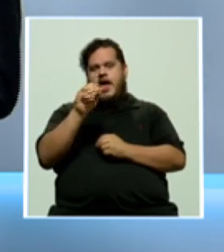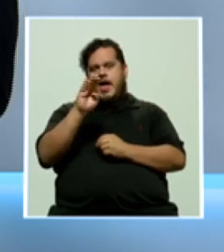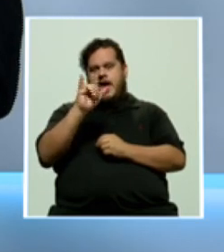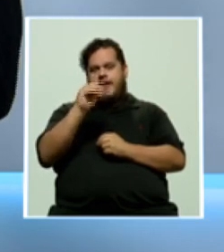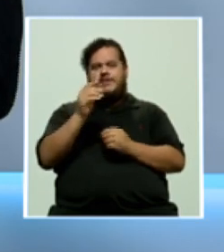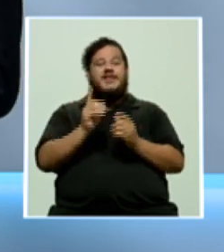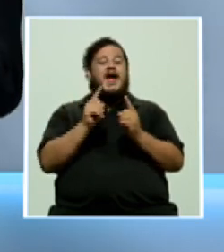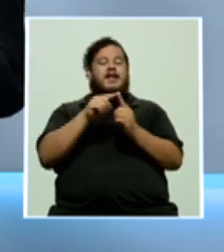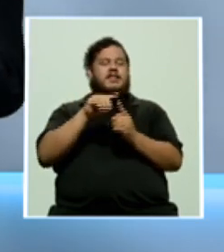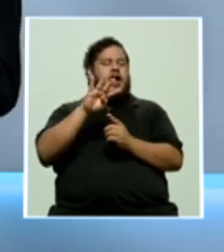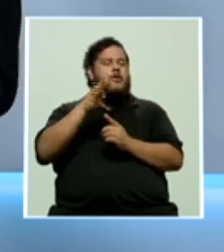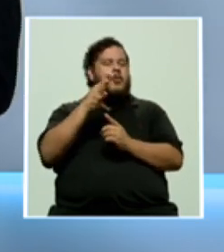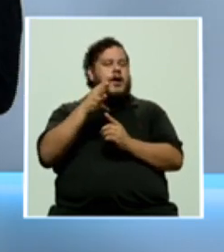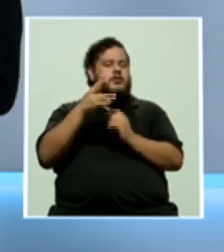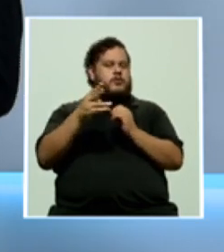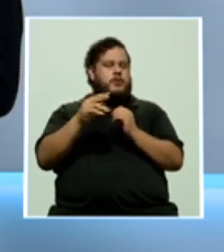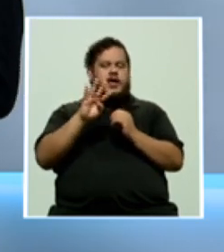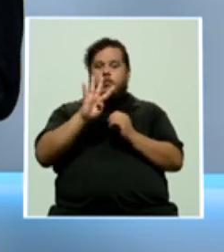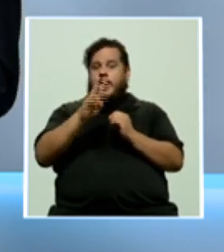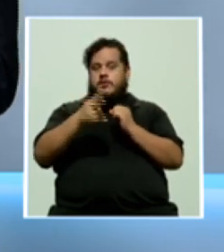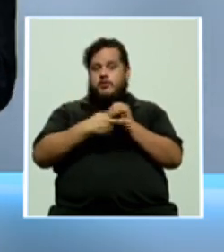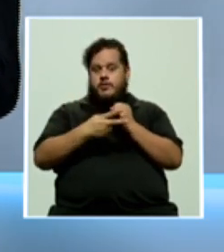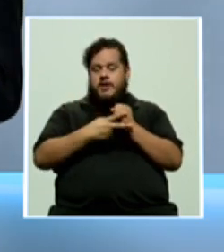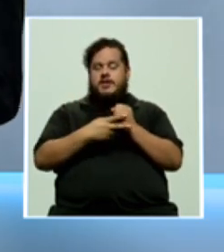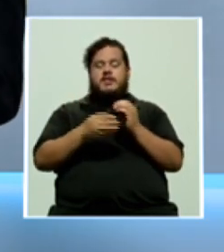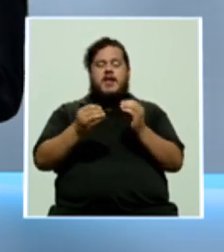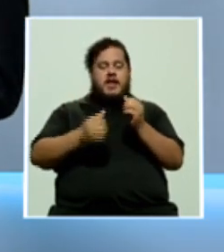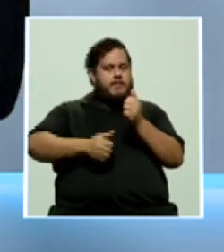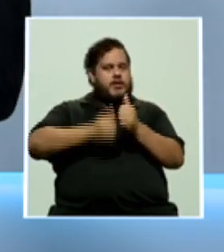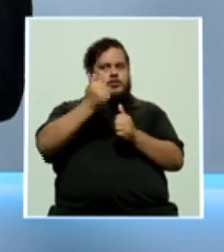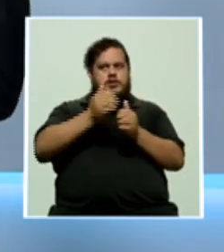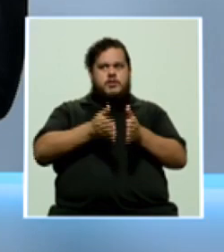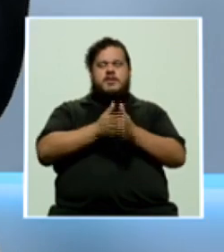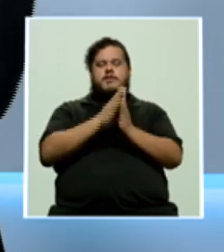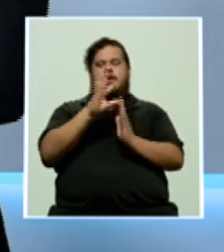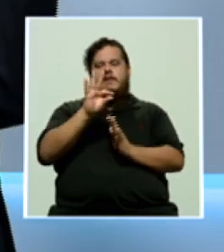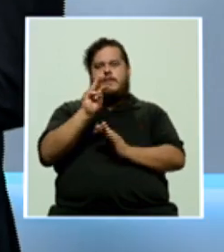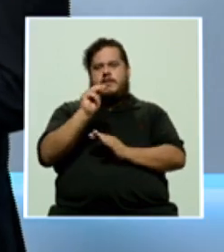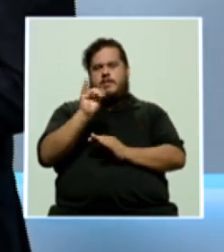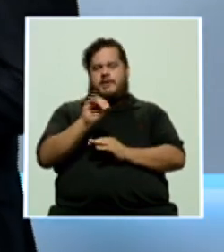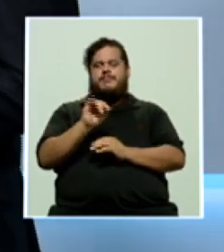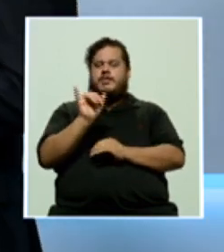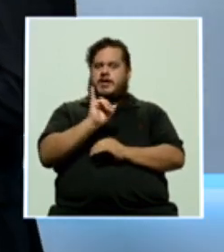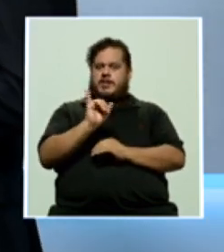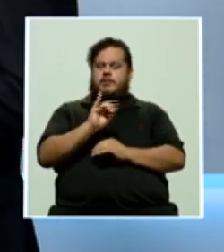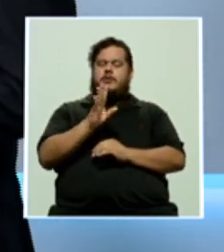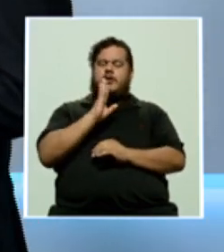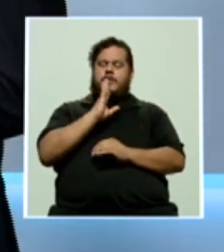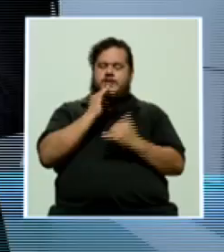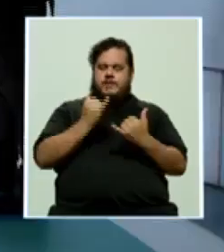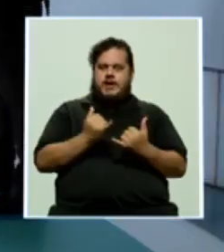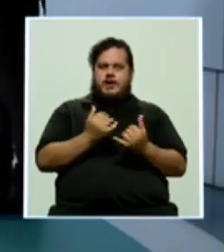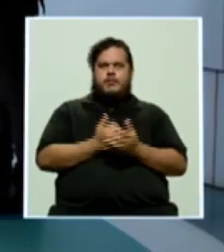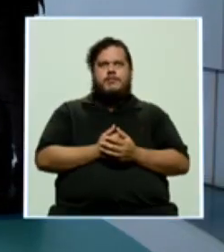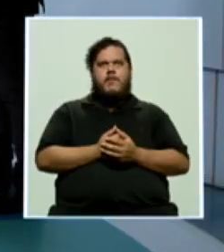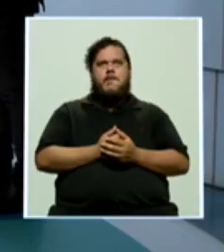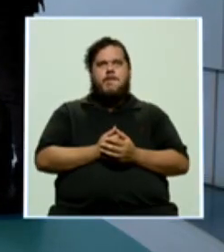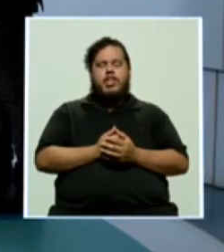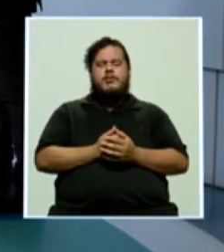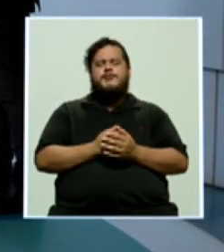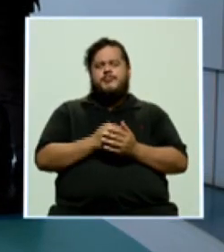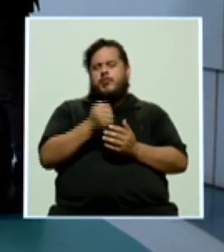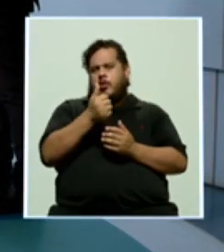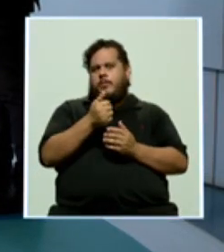4 veces mayor de lo que se está pidiendo al Fondo Monetario Internacional, que es a lo que también vamos a pasar en este momento. Un poco el debate que